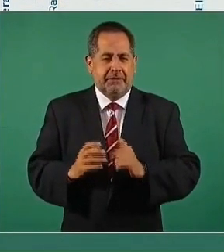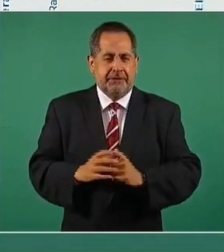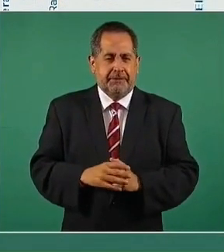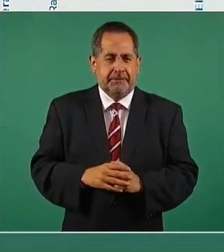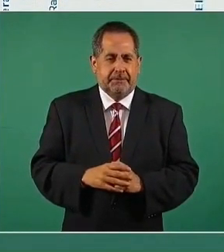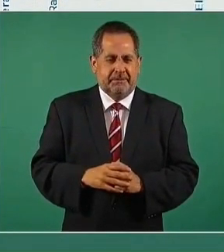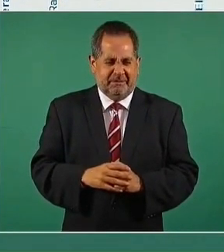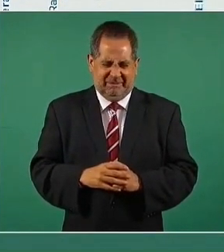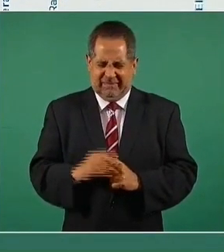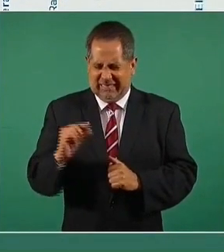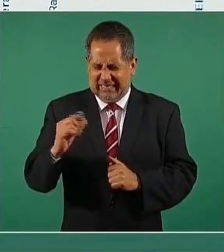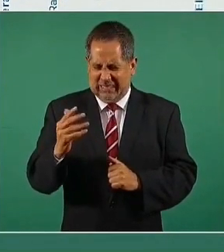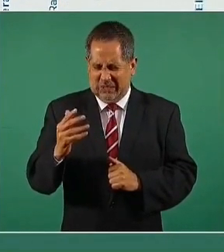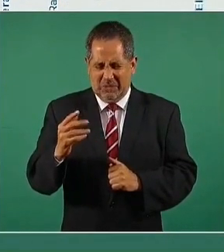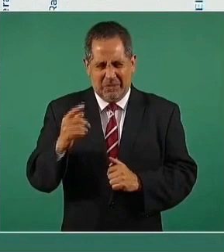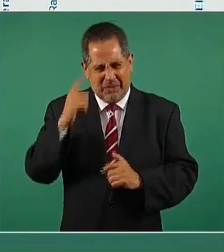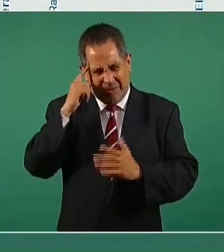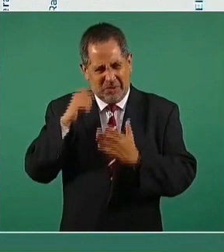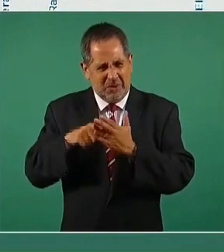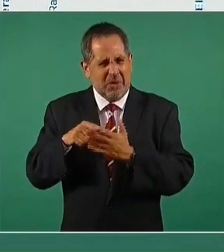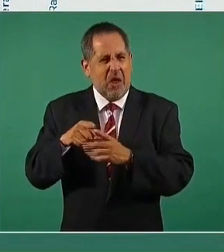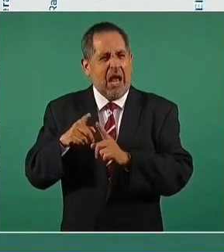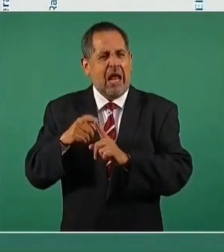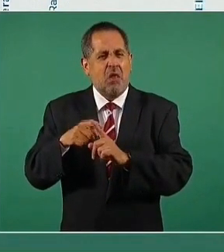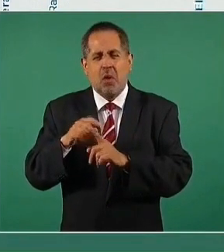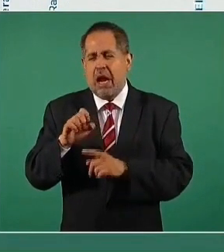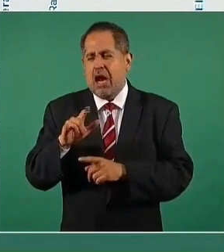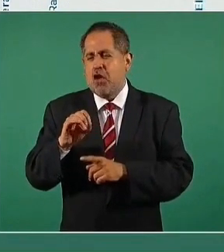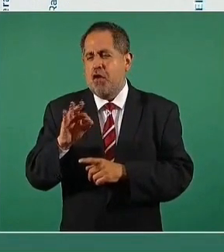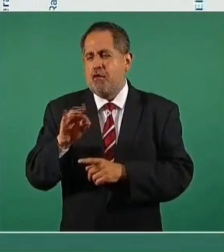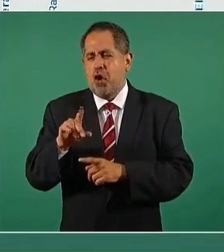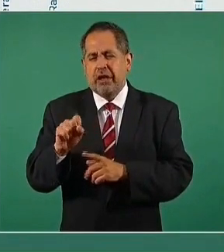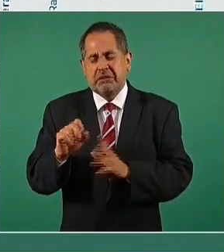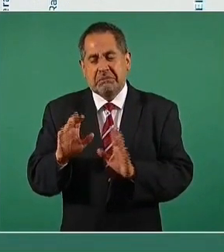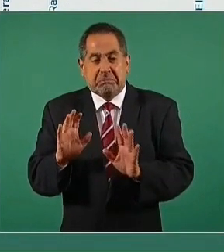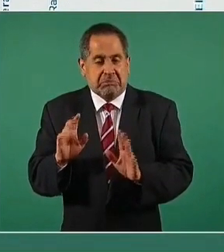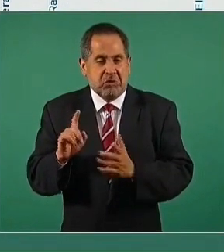Yo creo que esta fue una caricatura de Helio Flores.